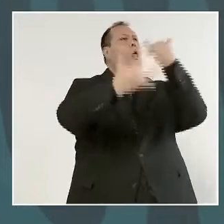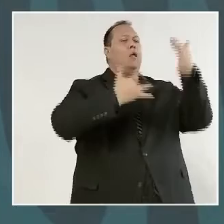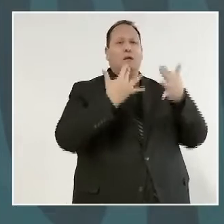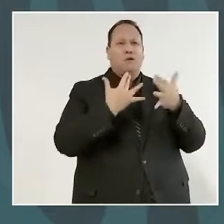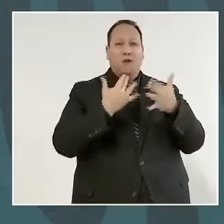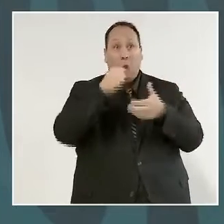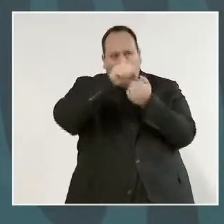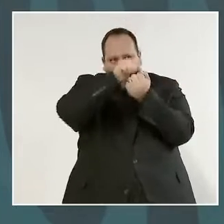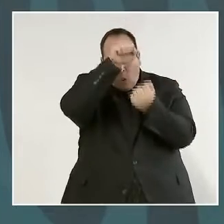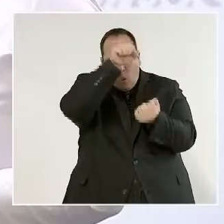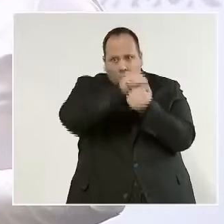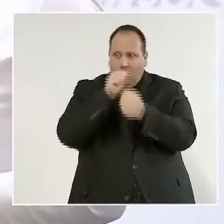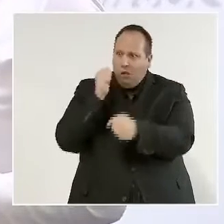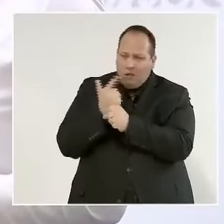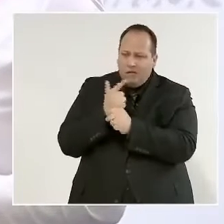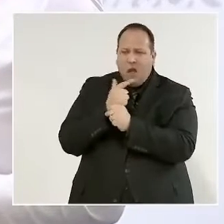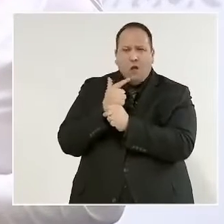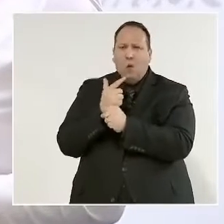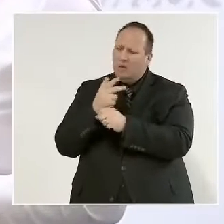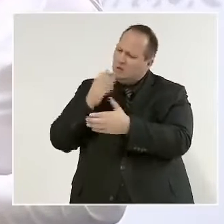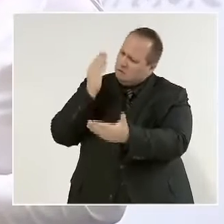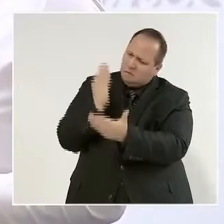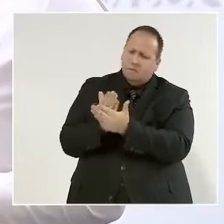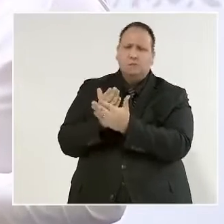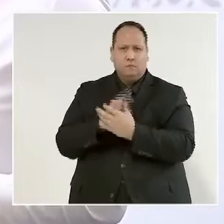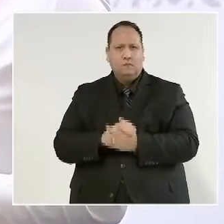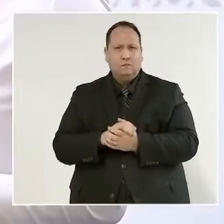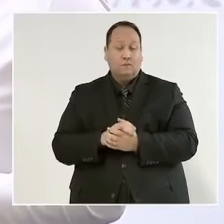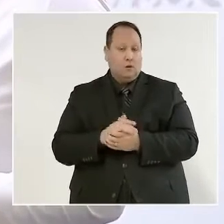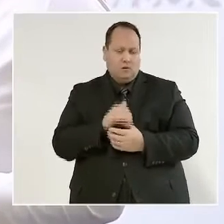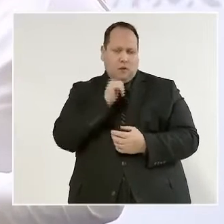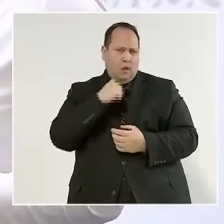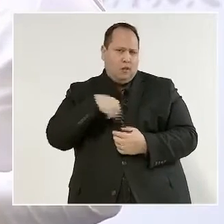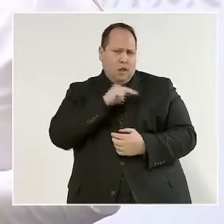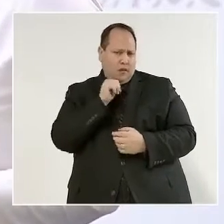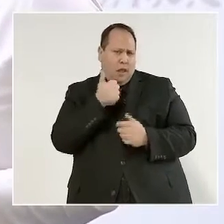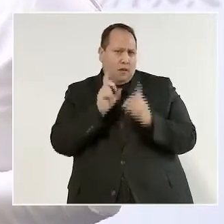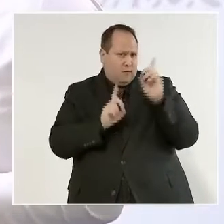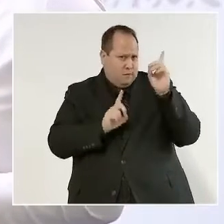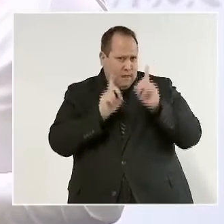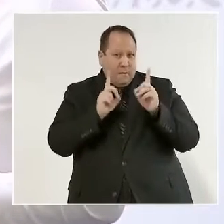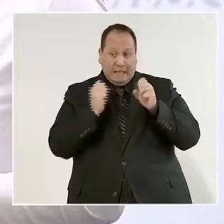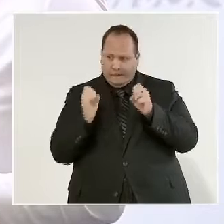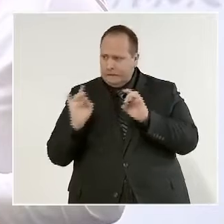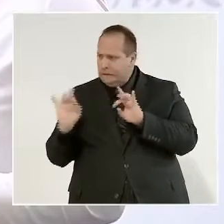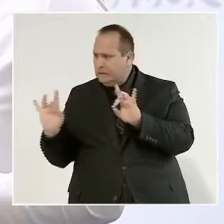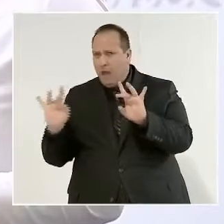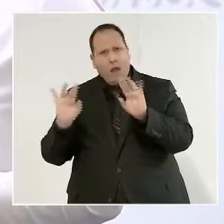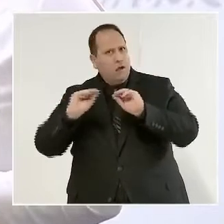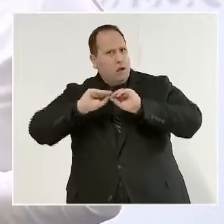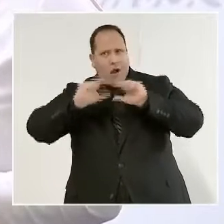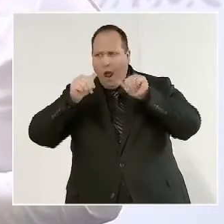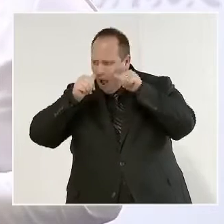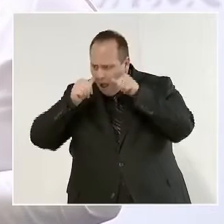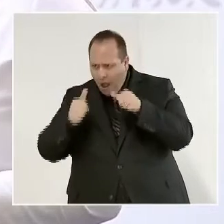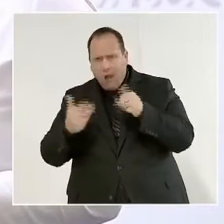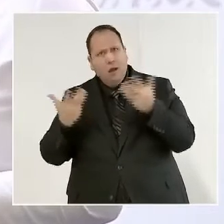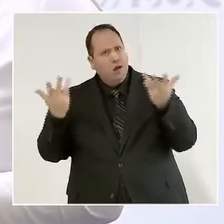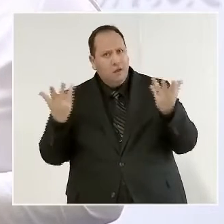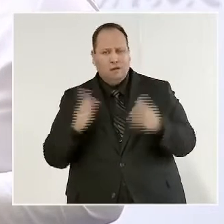forma anónima. Indudablemente, estamos atendiendo un tema de seguridad, pero